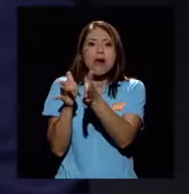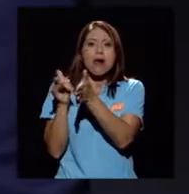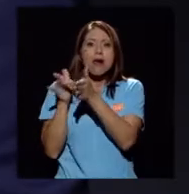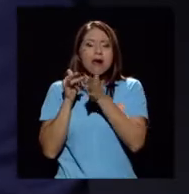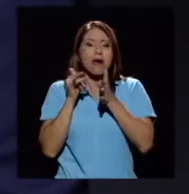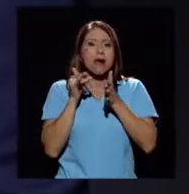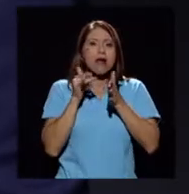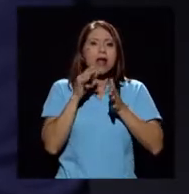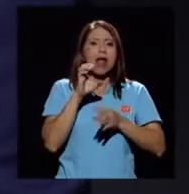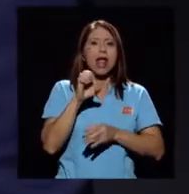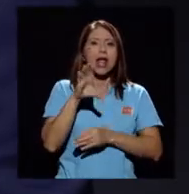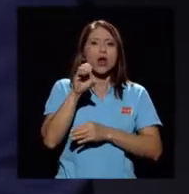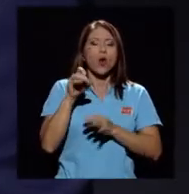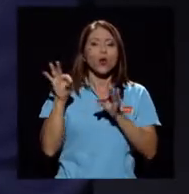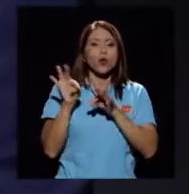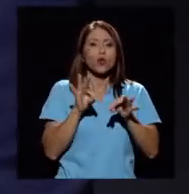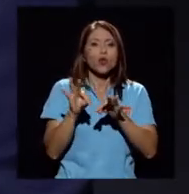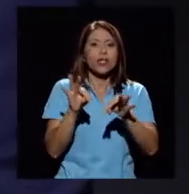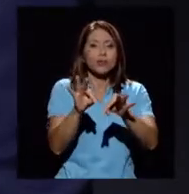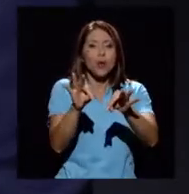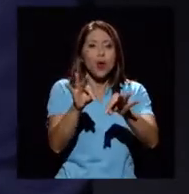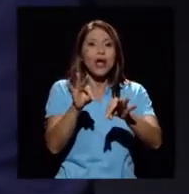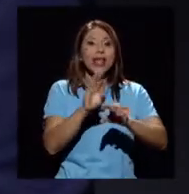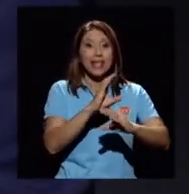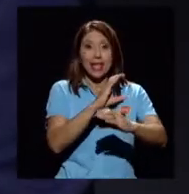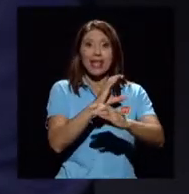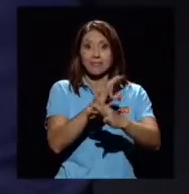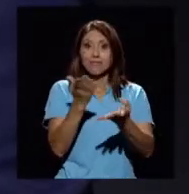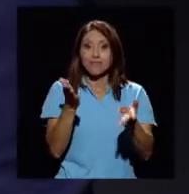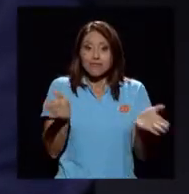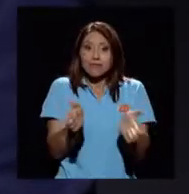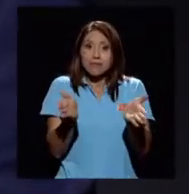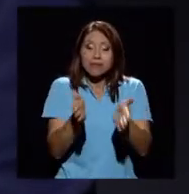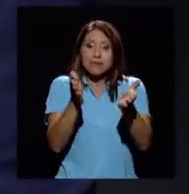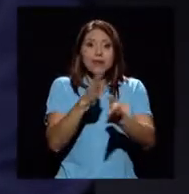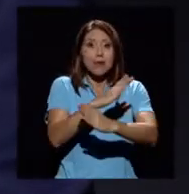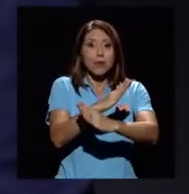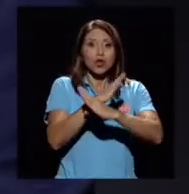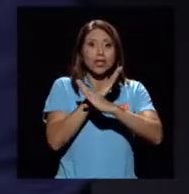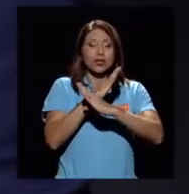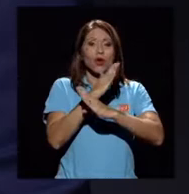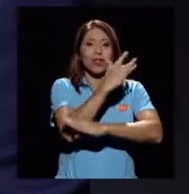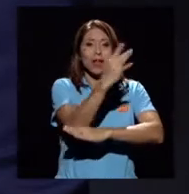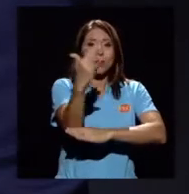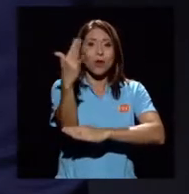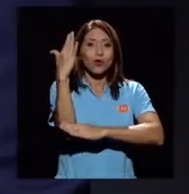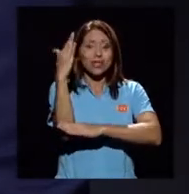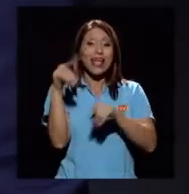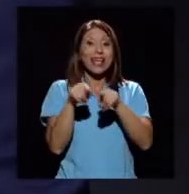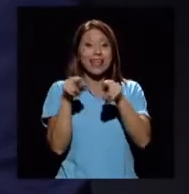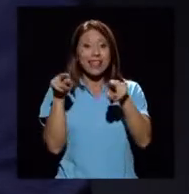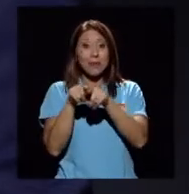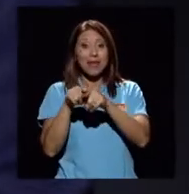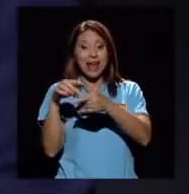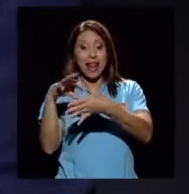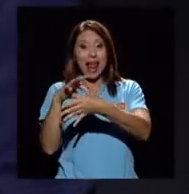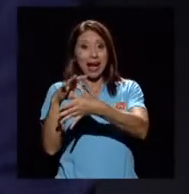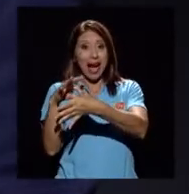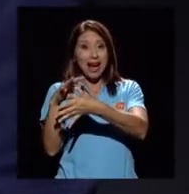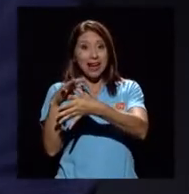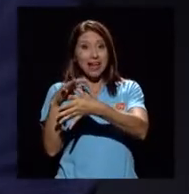Que incentivaba la protección del bosque y los precios de la carne estaban a la baja, ¿verdad? Lo que